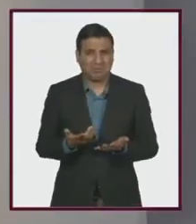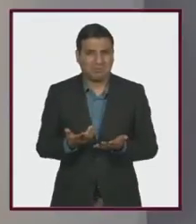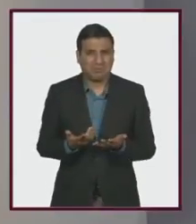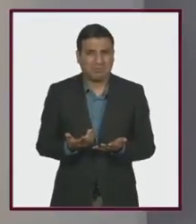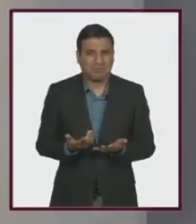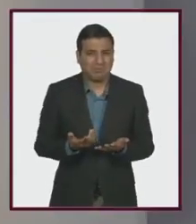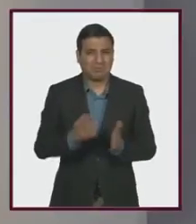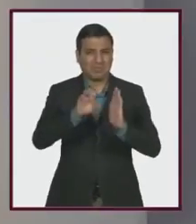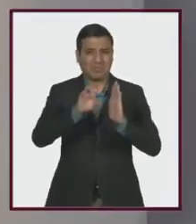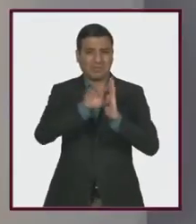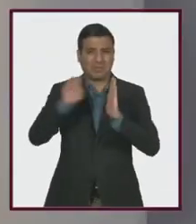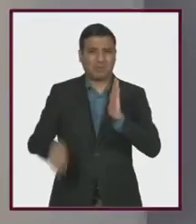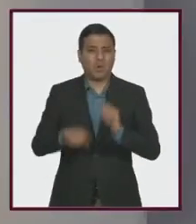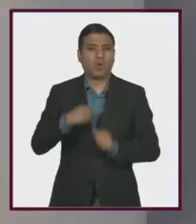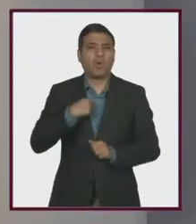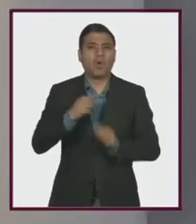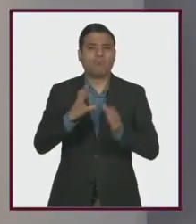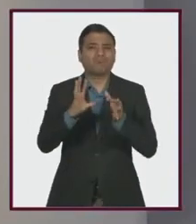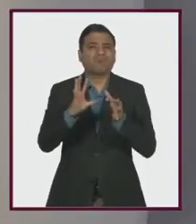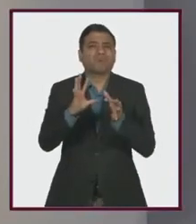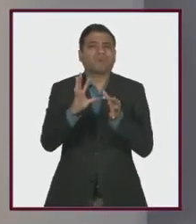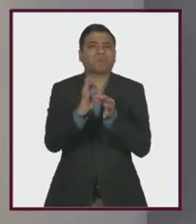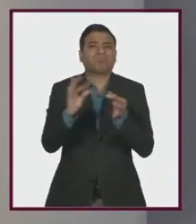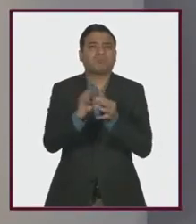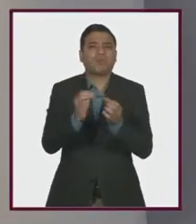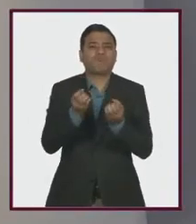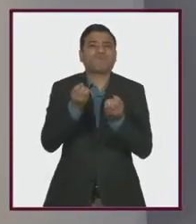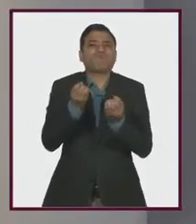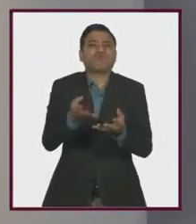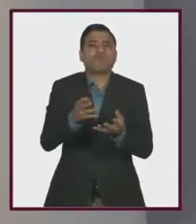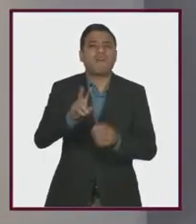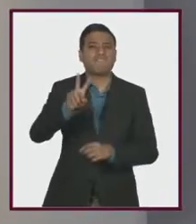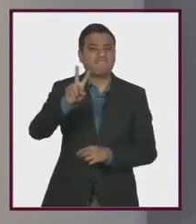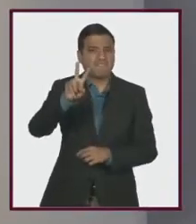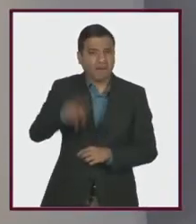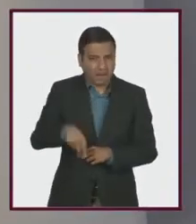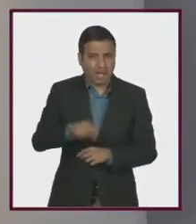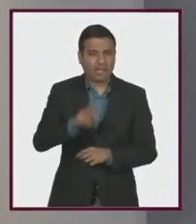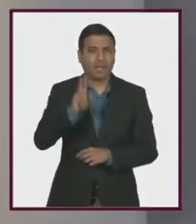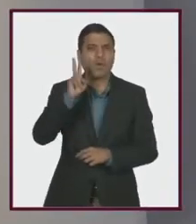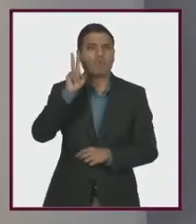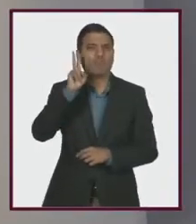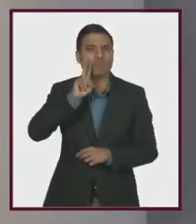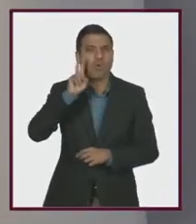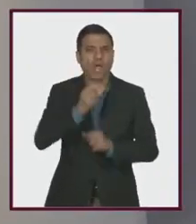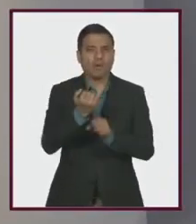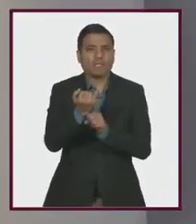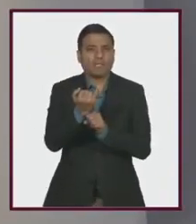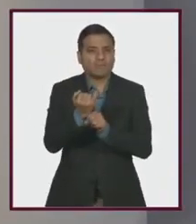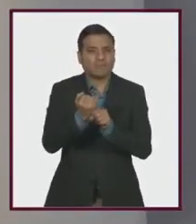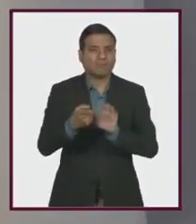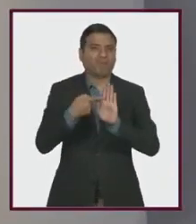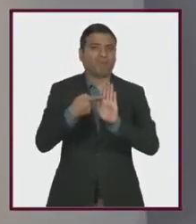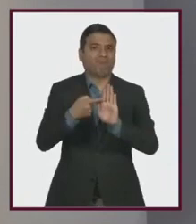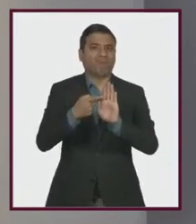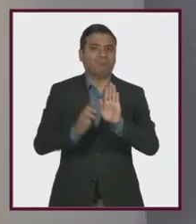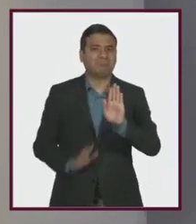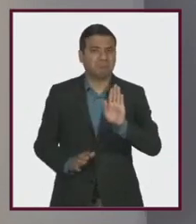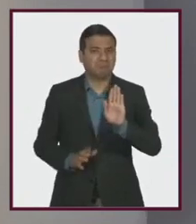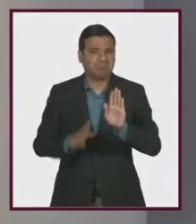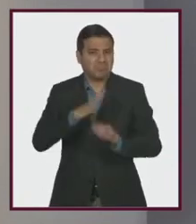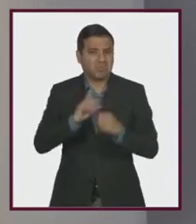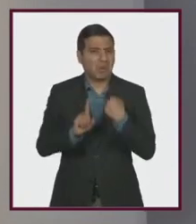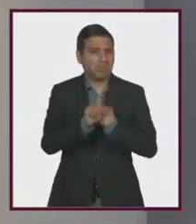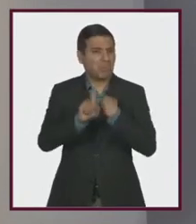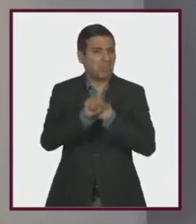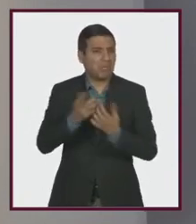informar y de informar con veracidad, basado en evidencia, no tendríamos por qué tener un problema como